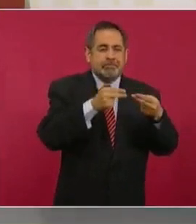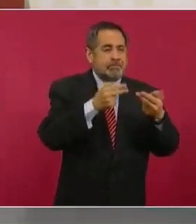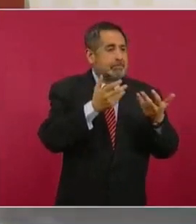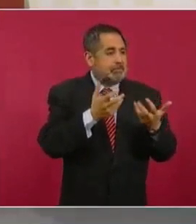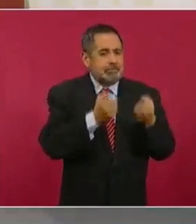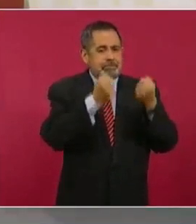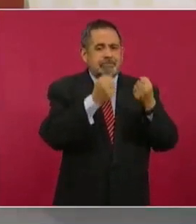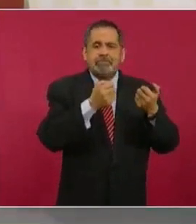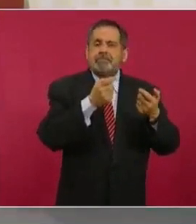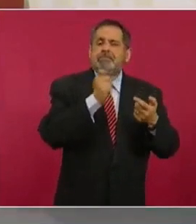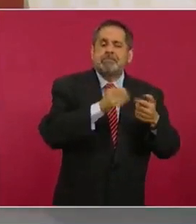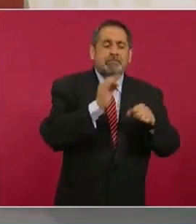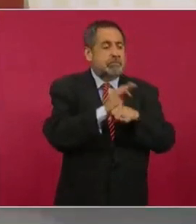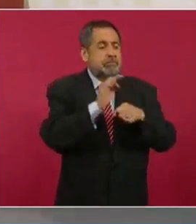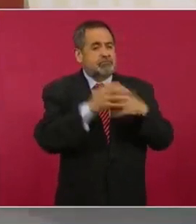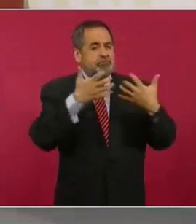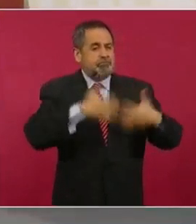arriba, gotea abajo.